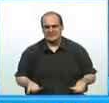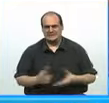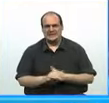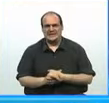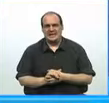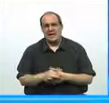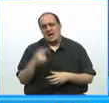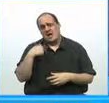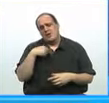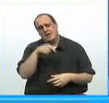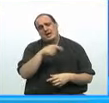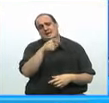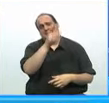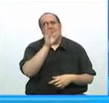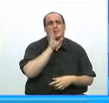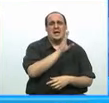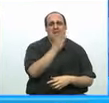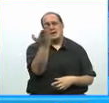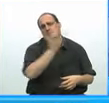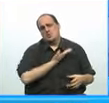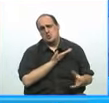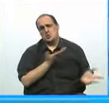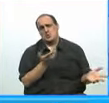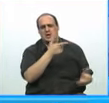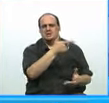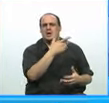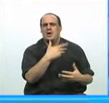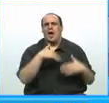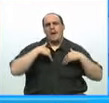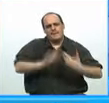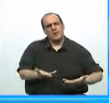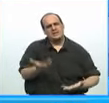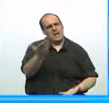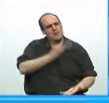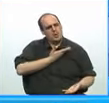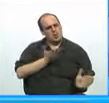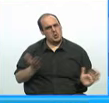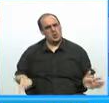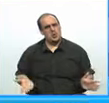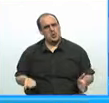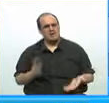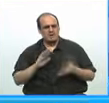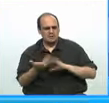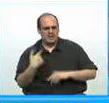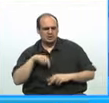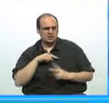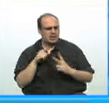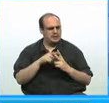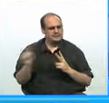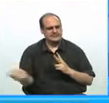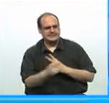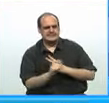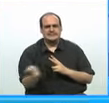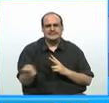nos tocó un resultado adverso que ellos supieron manejarlo muy bien. Creo que encontramos